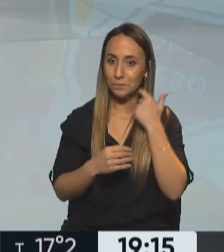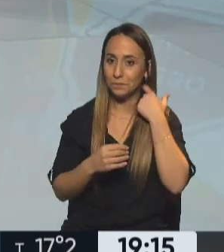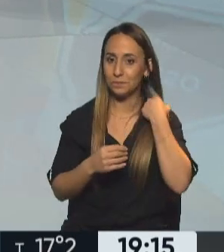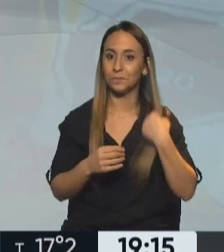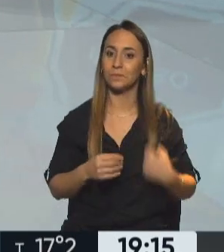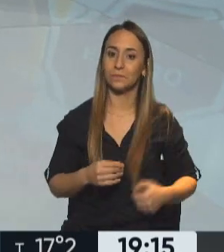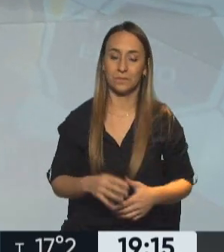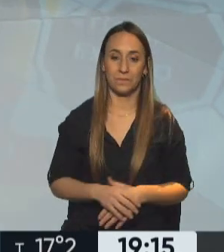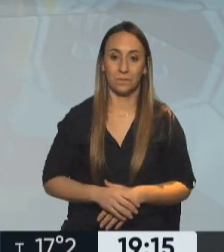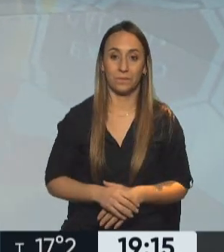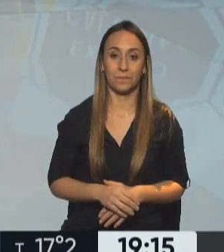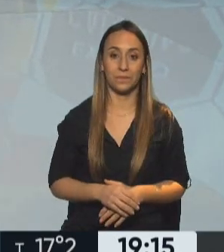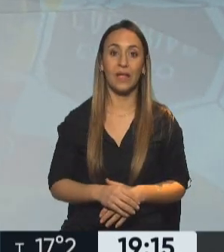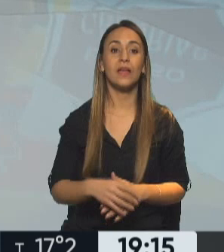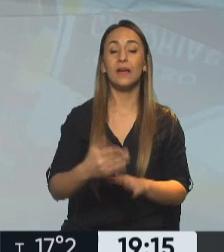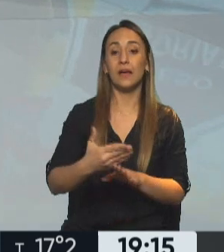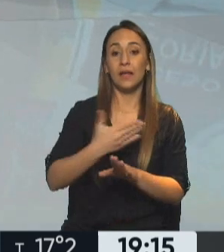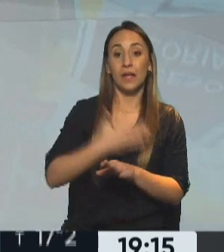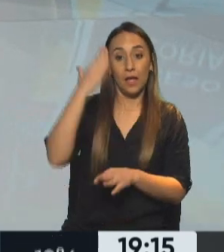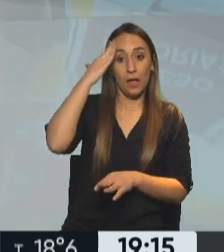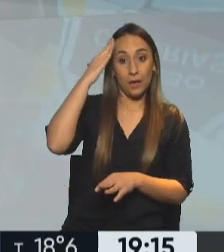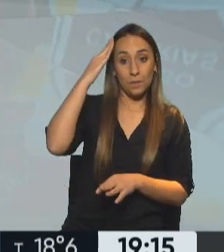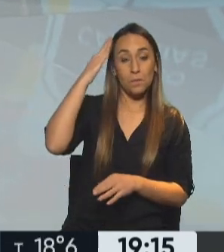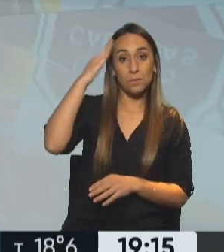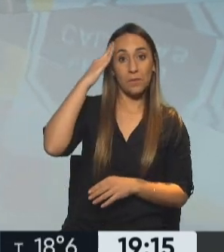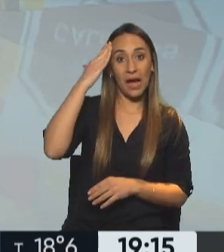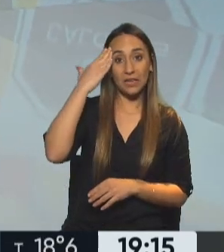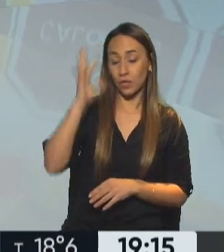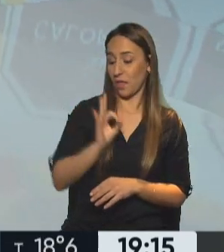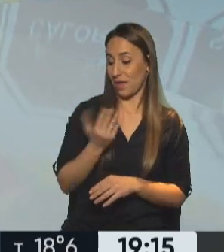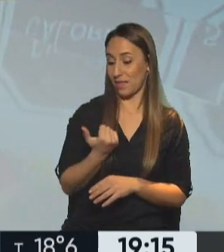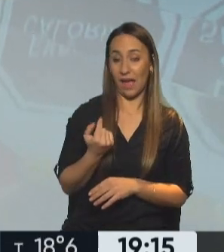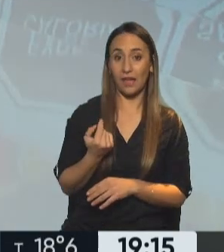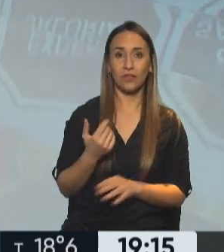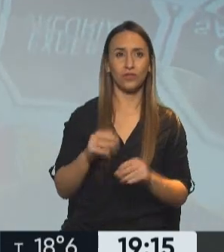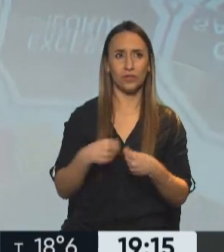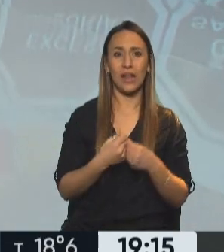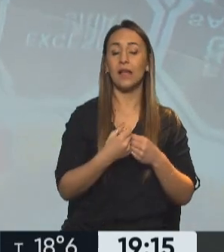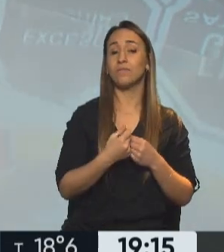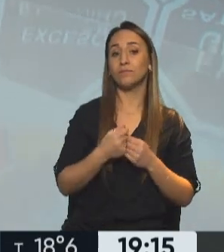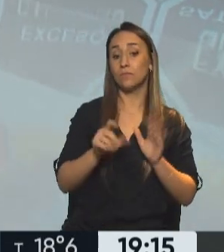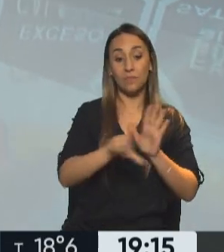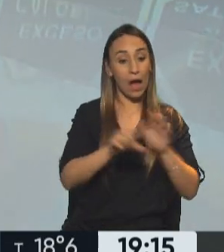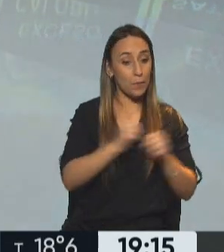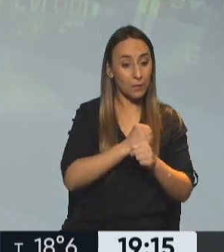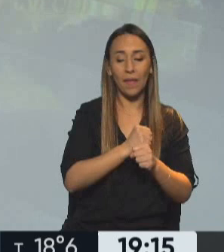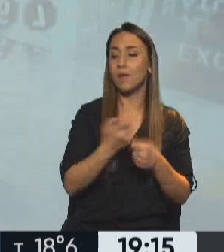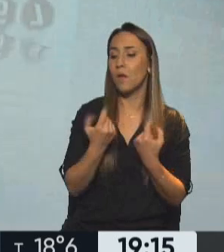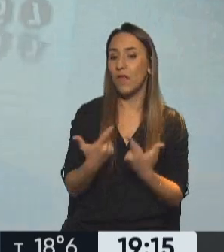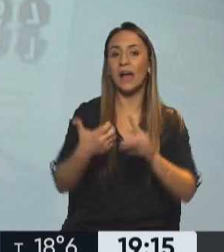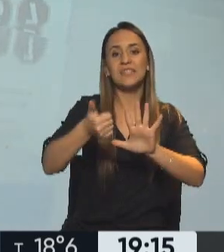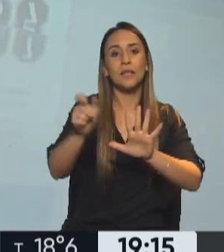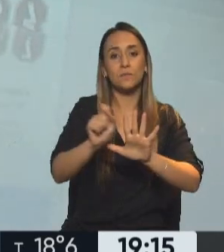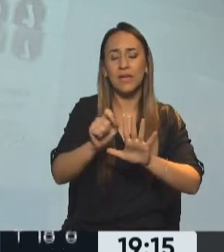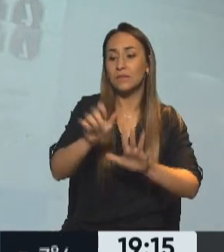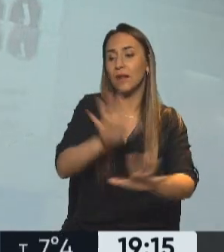repasar. Fue reglamentada en marzo de este año, tenían 6 meses para acomodarse y para ir poniendo las etiquetas,